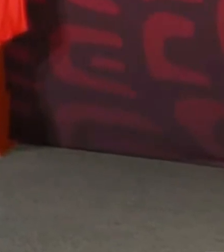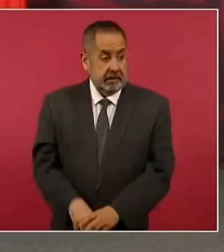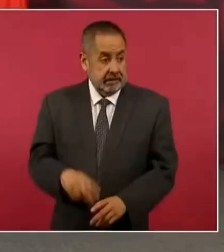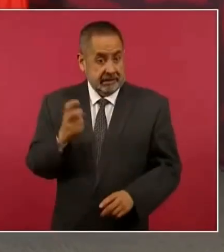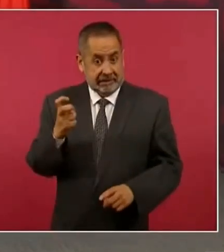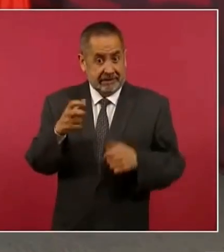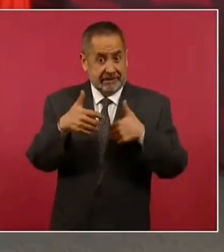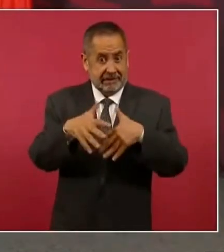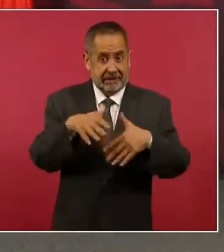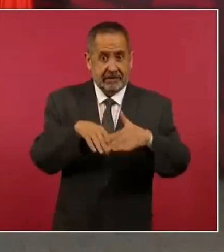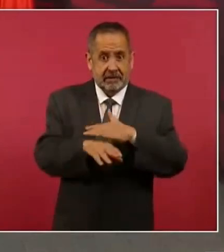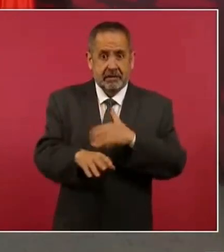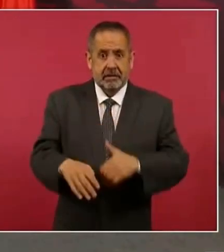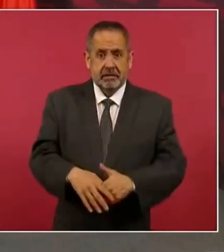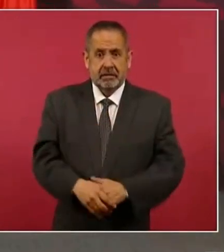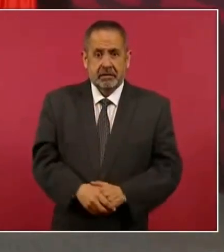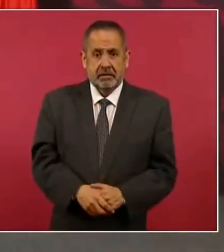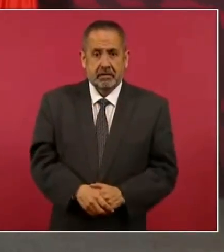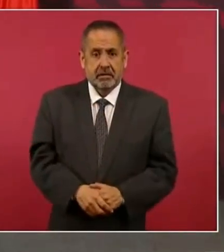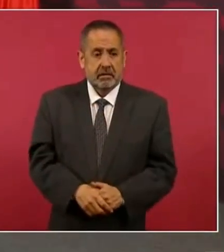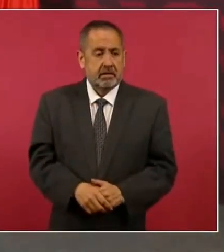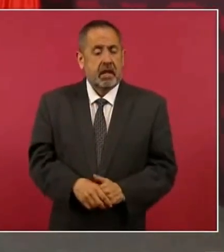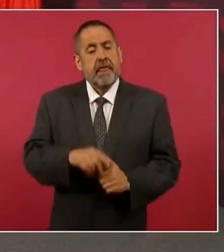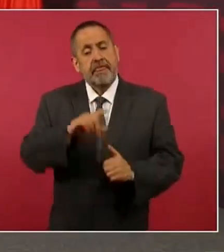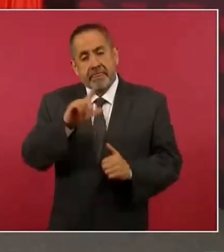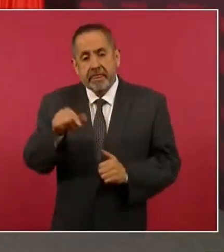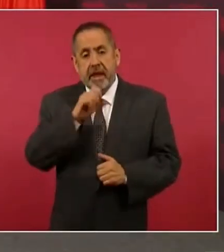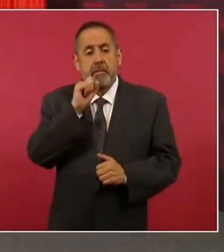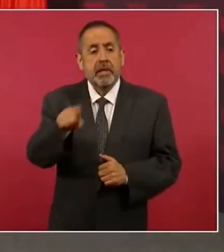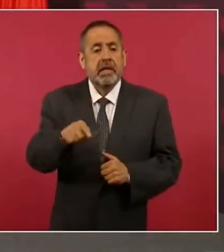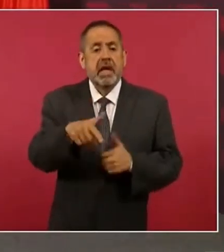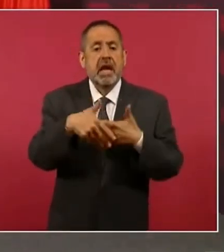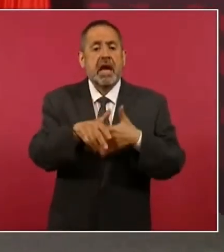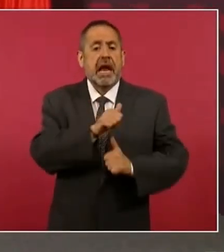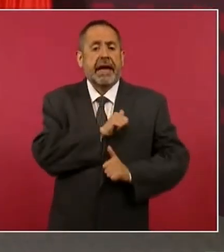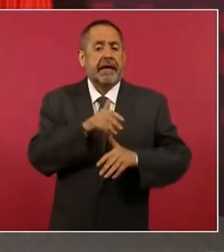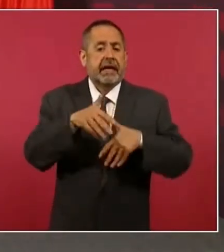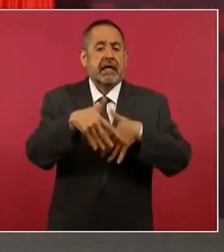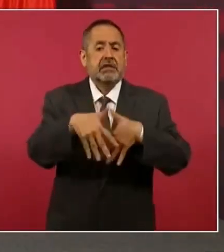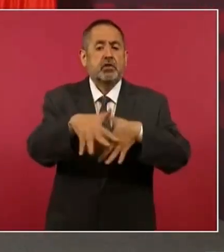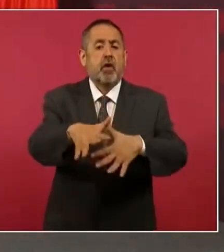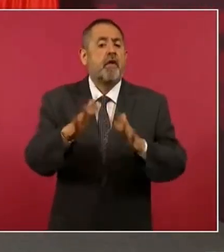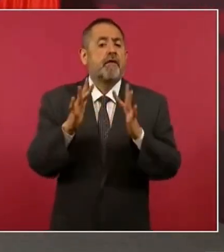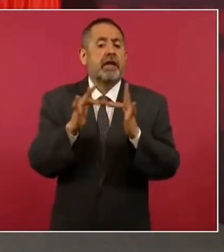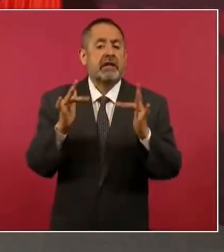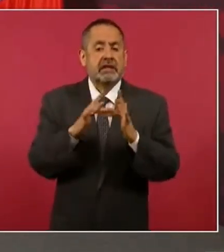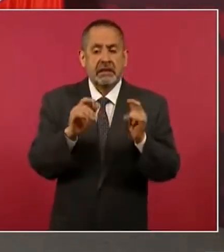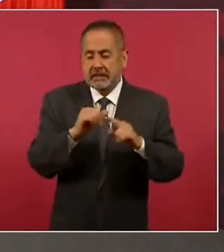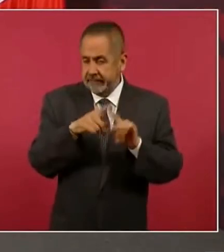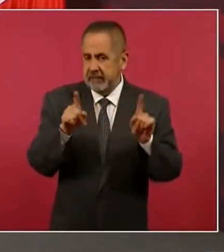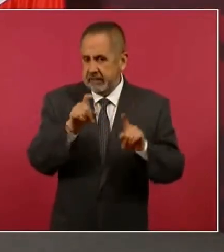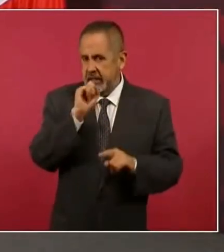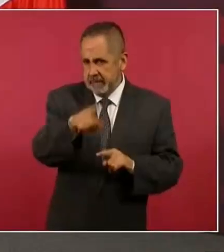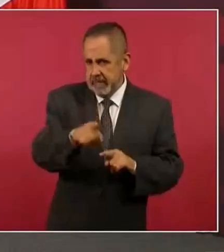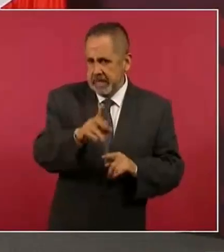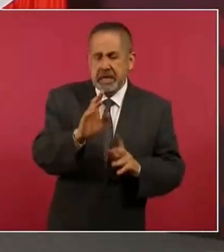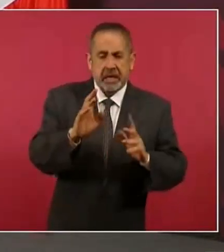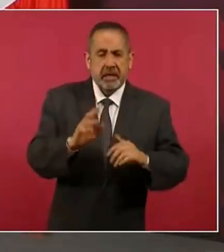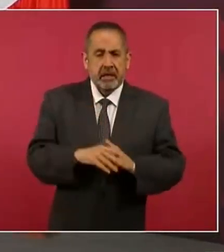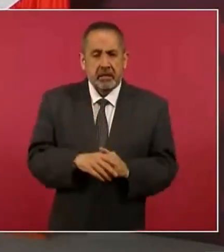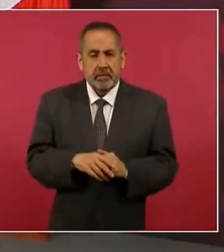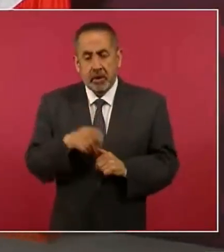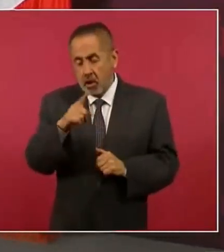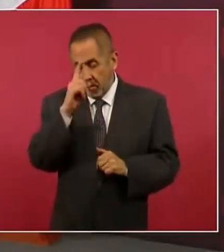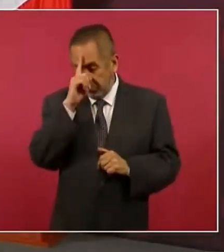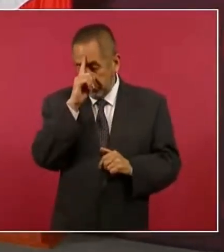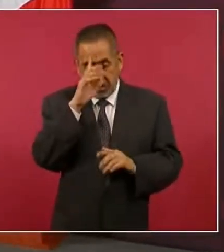entra el ejército francés, es otro momento, ¿no? Pero ahí sí se